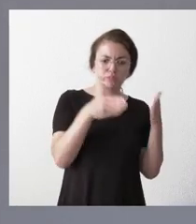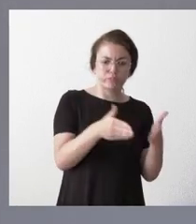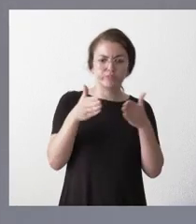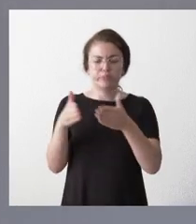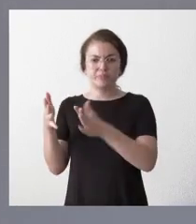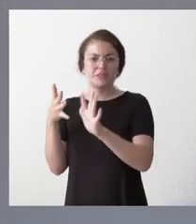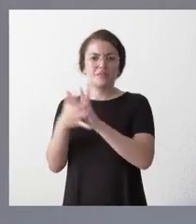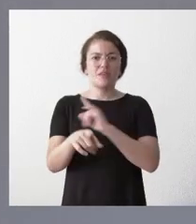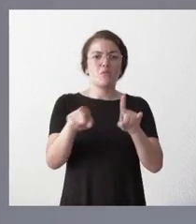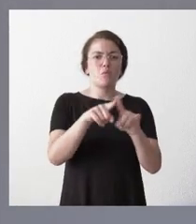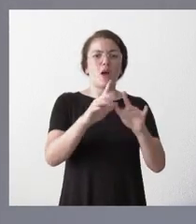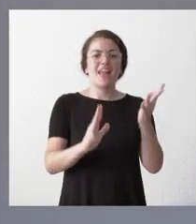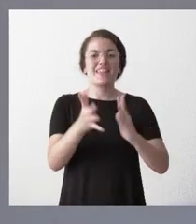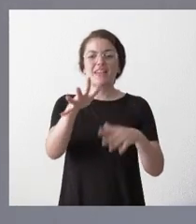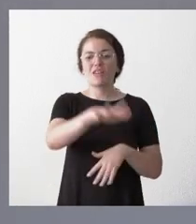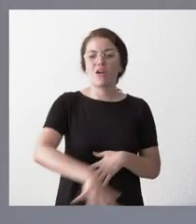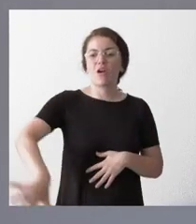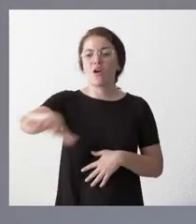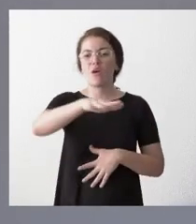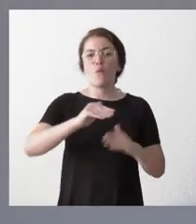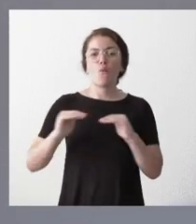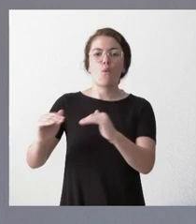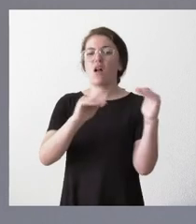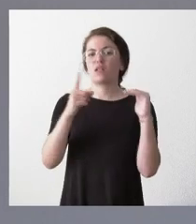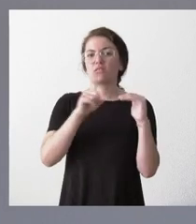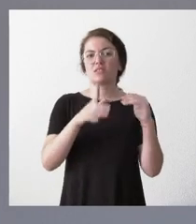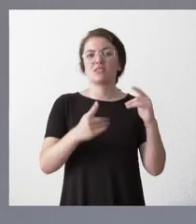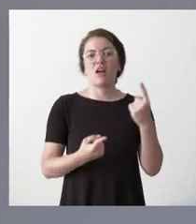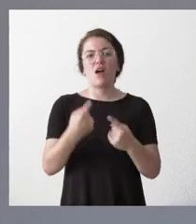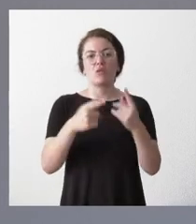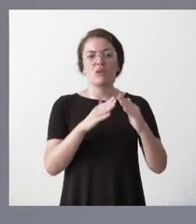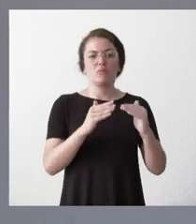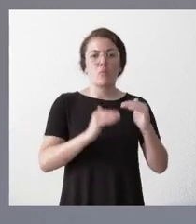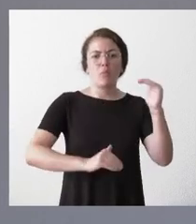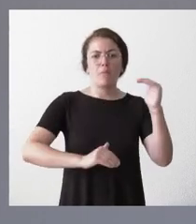incendios no es homogénea en todo el territorio y hay algunas áreas con mayor concentración, otras con menos.